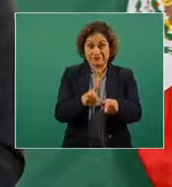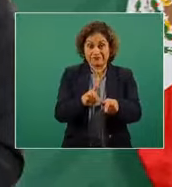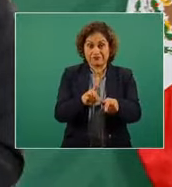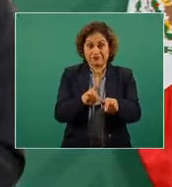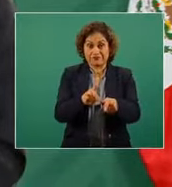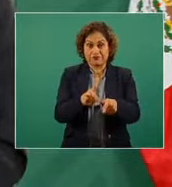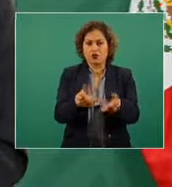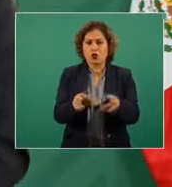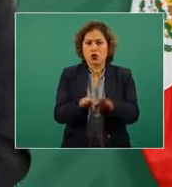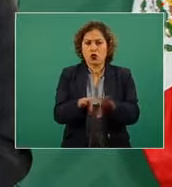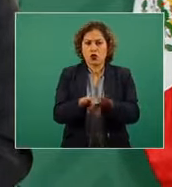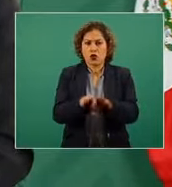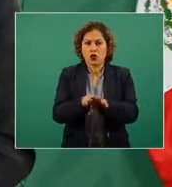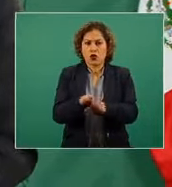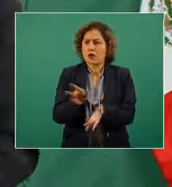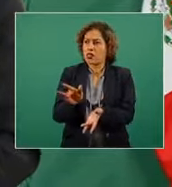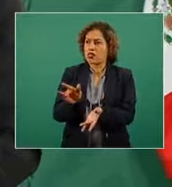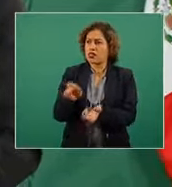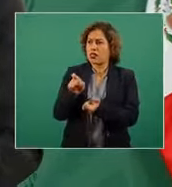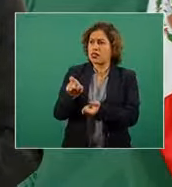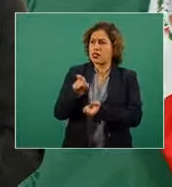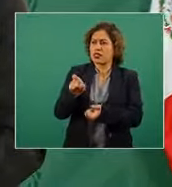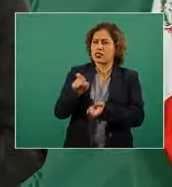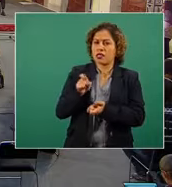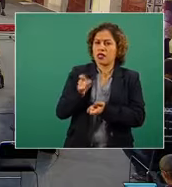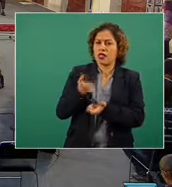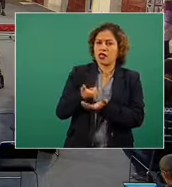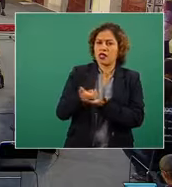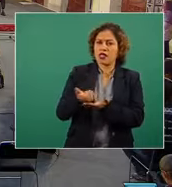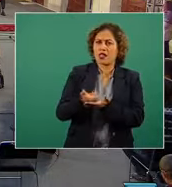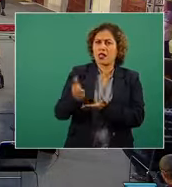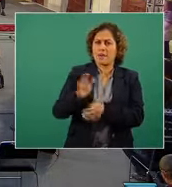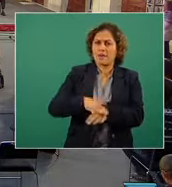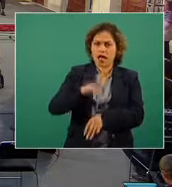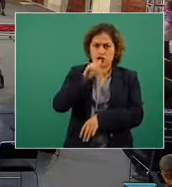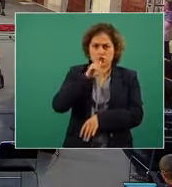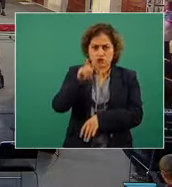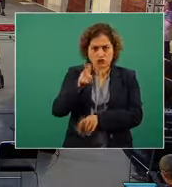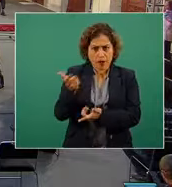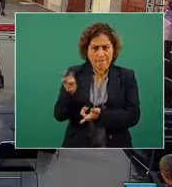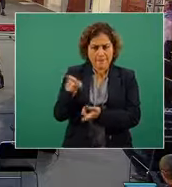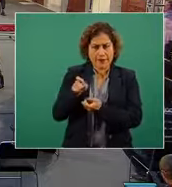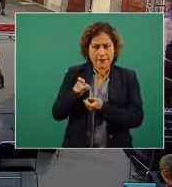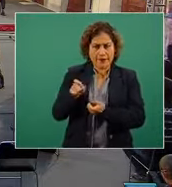cobrando cada vez más por la luz. Ahora lo que mencionan es que también se